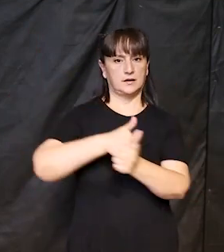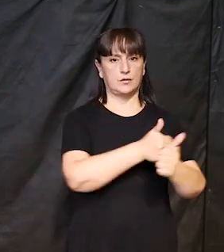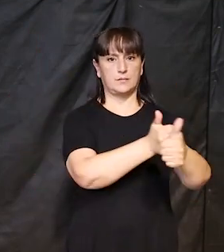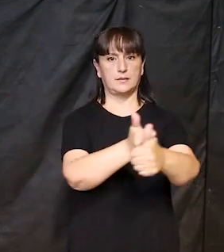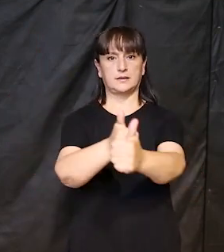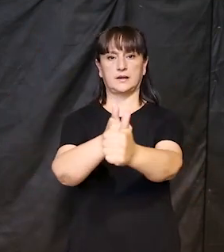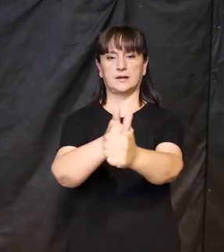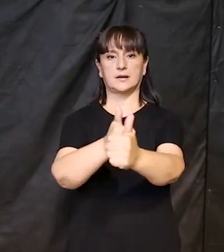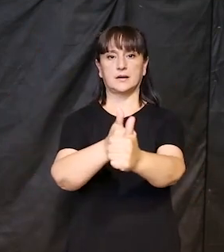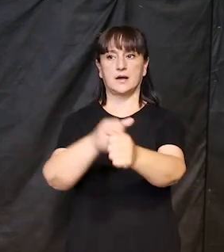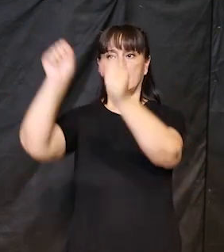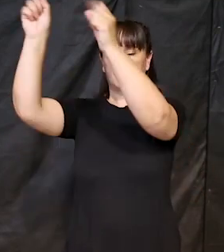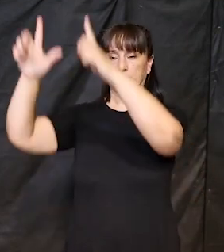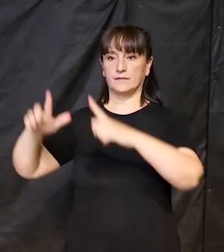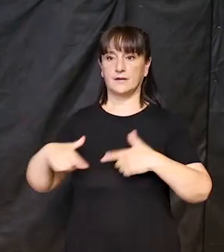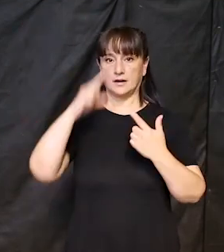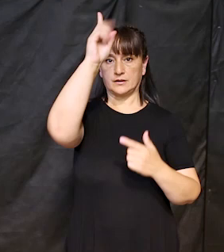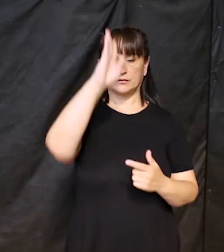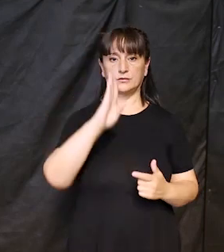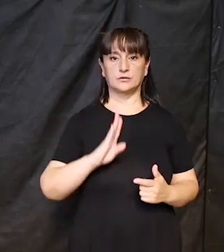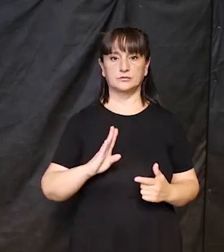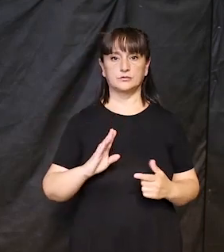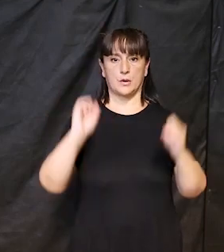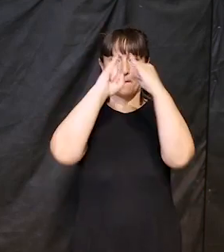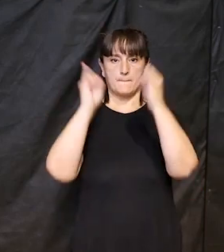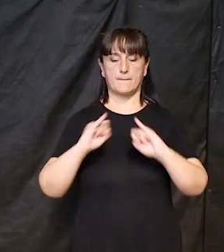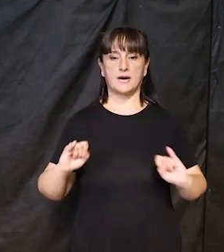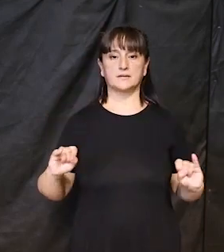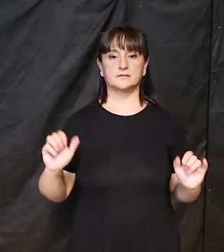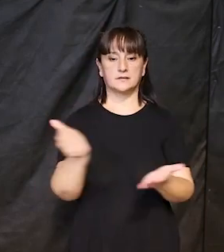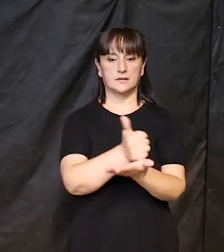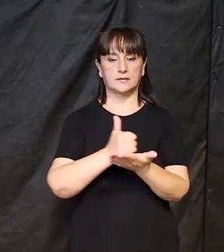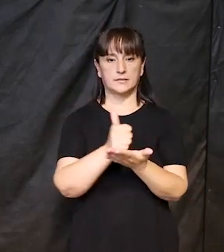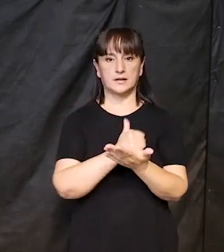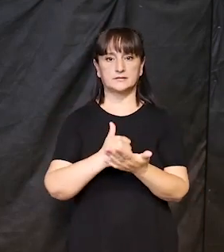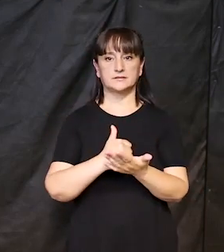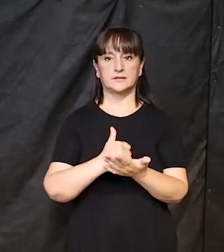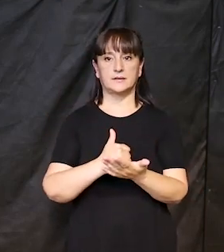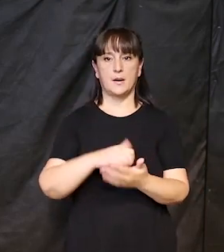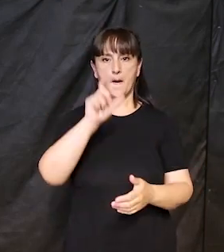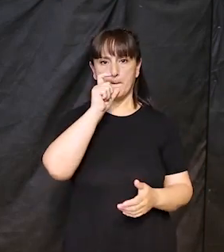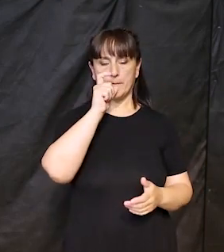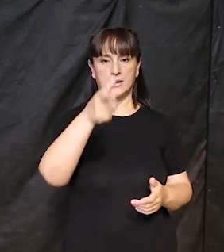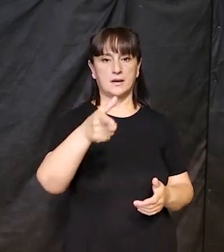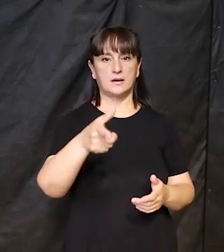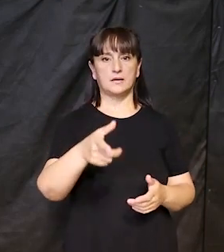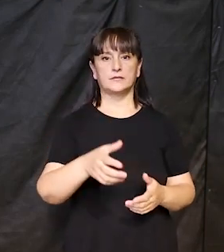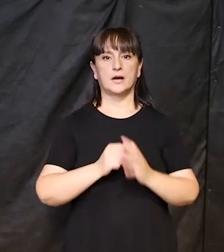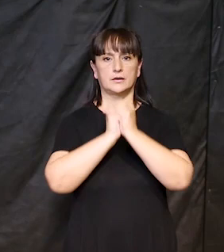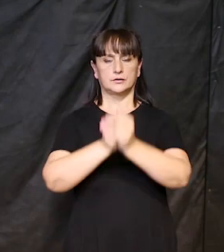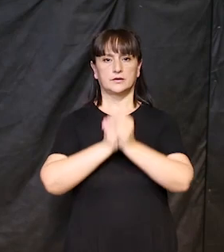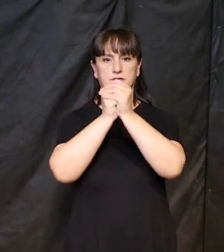vida y sobre todas las cosas desde paz y de esperanza que dios le bendiga que yo tengo una palabra